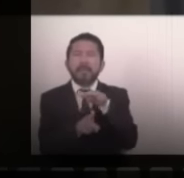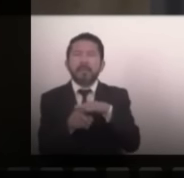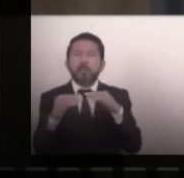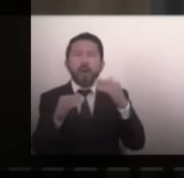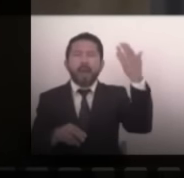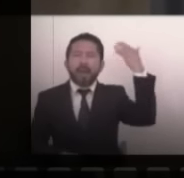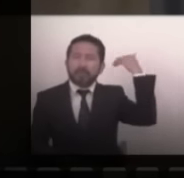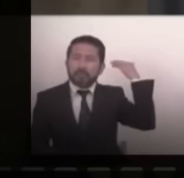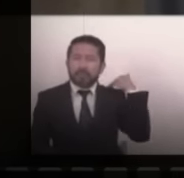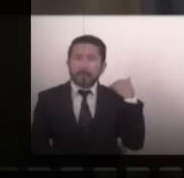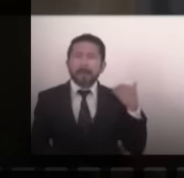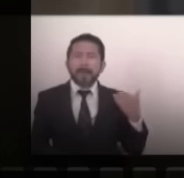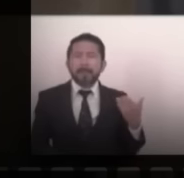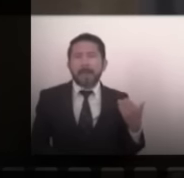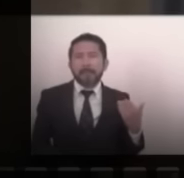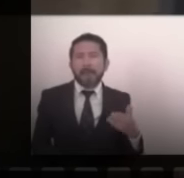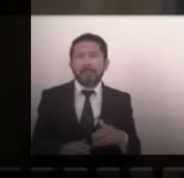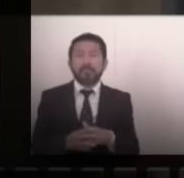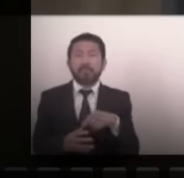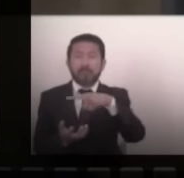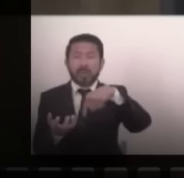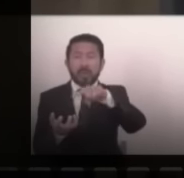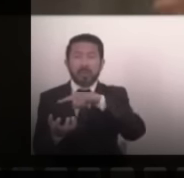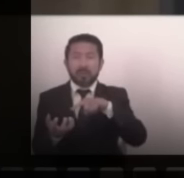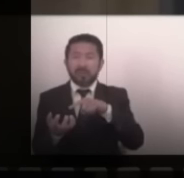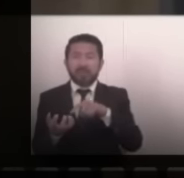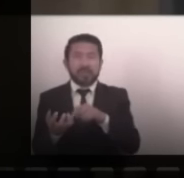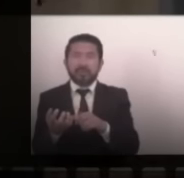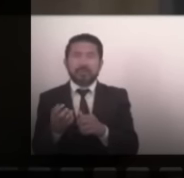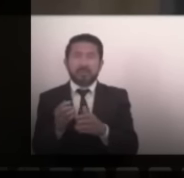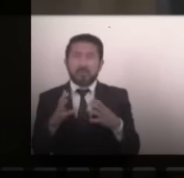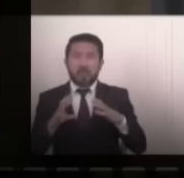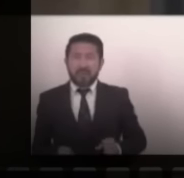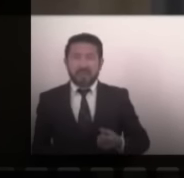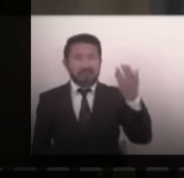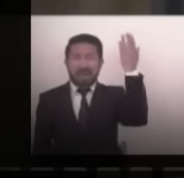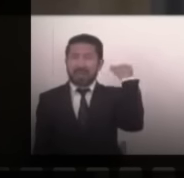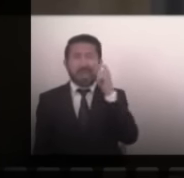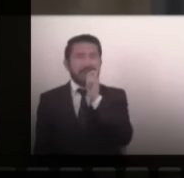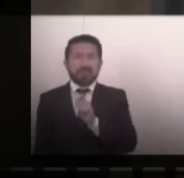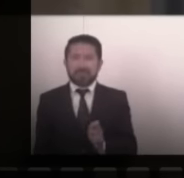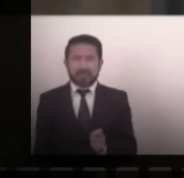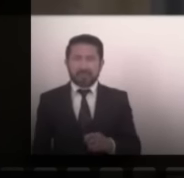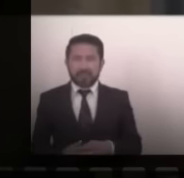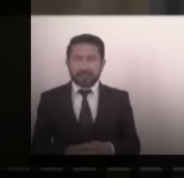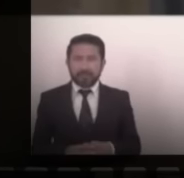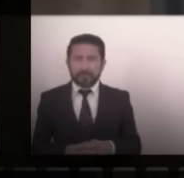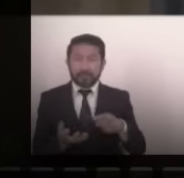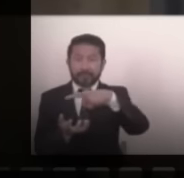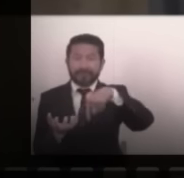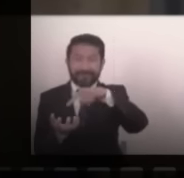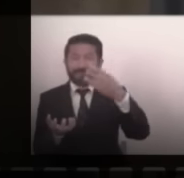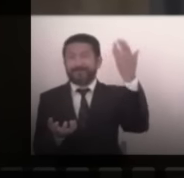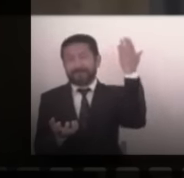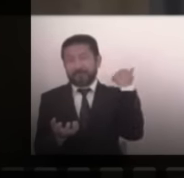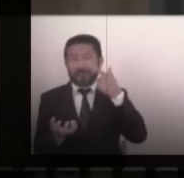pasado porque siguen defendiendo la incapacidad de esos gobiernos porque se lucra Ban